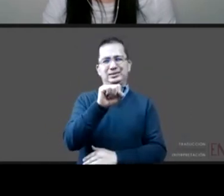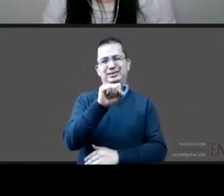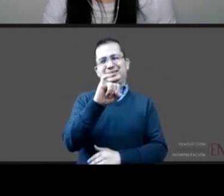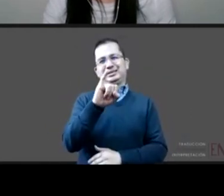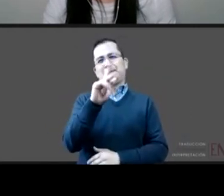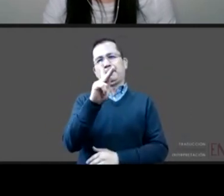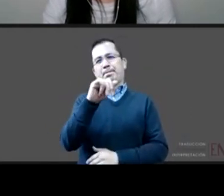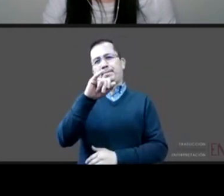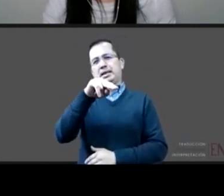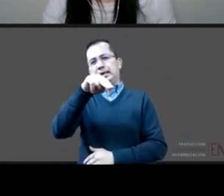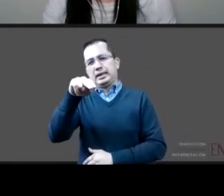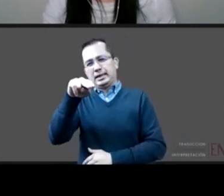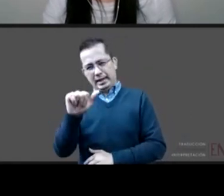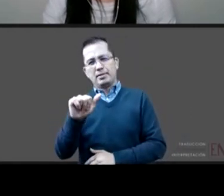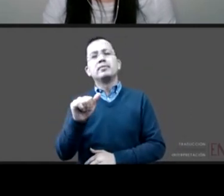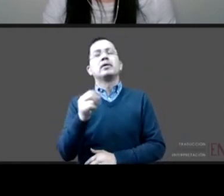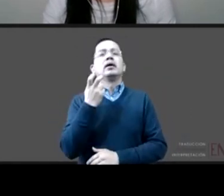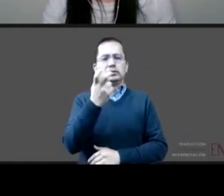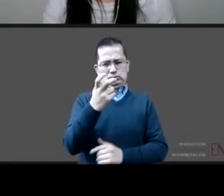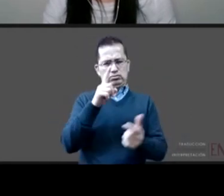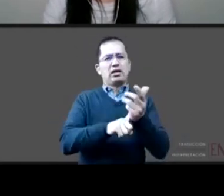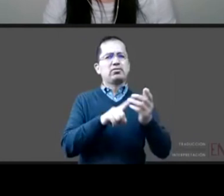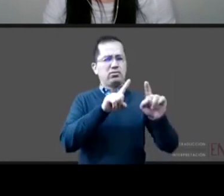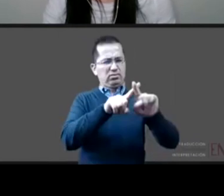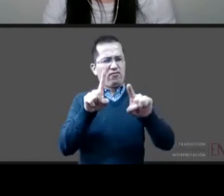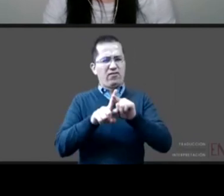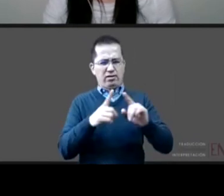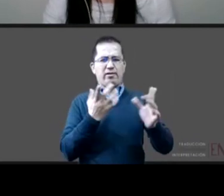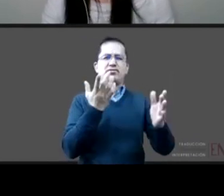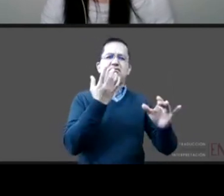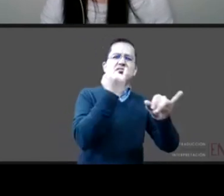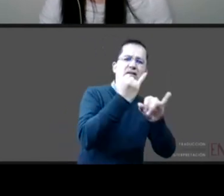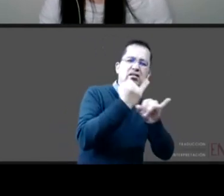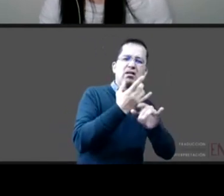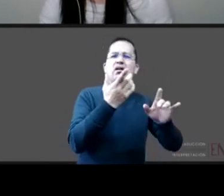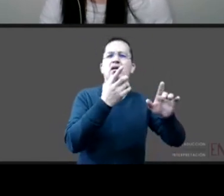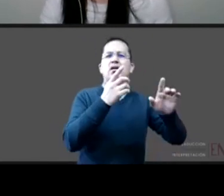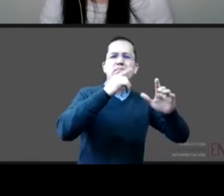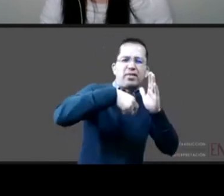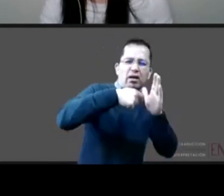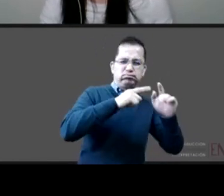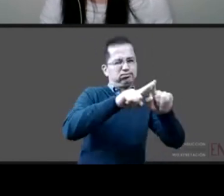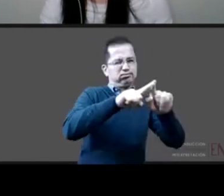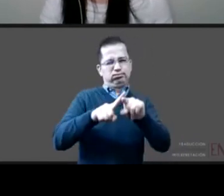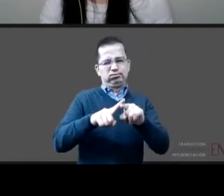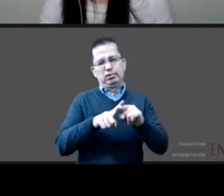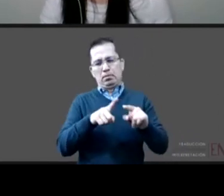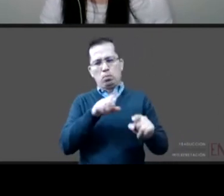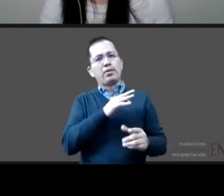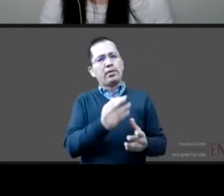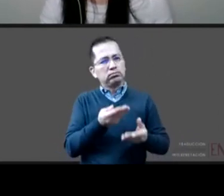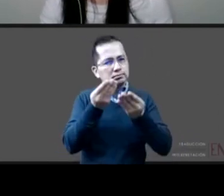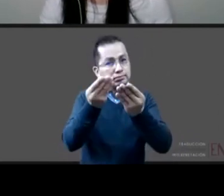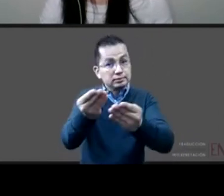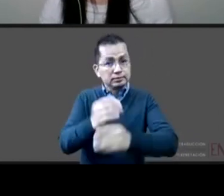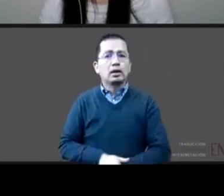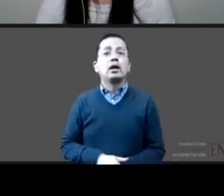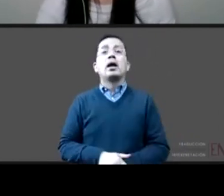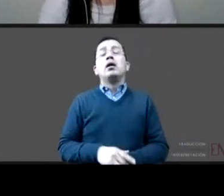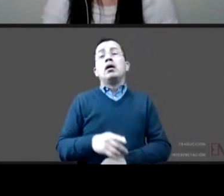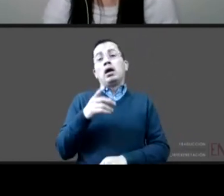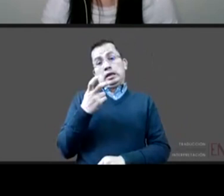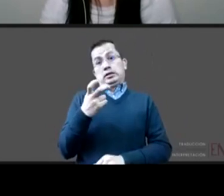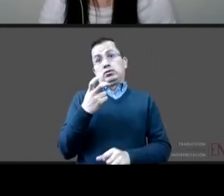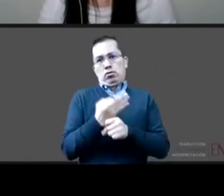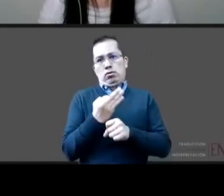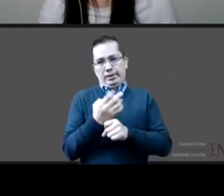Integral. Estarán ahí los materiales disponibles y pues obviamente este material sería muy bueno, este webinar, compartirlo con